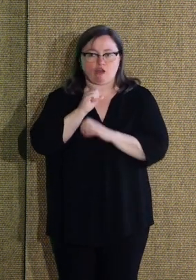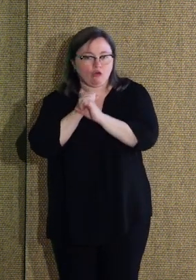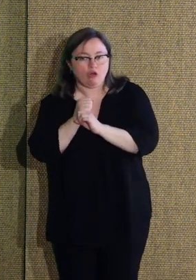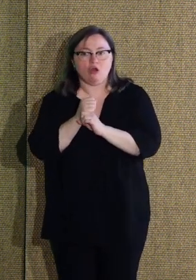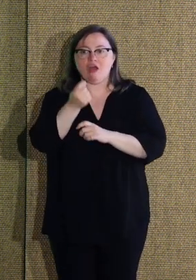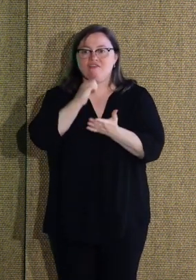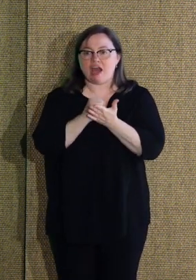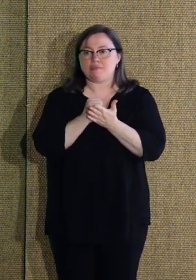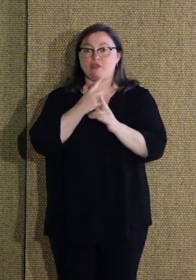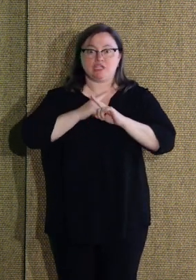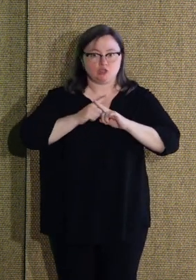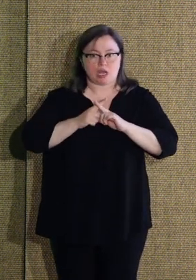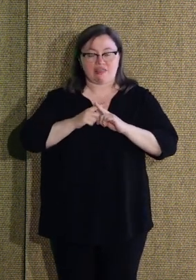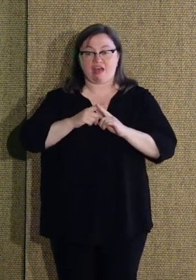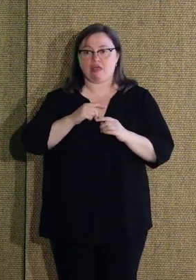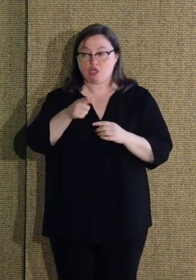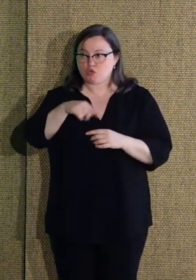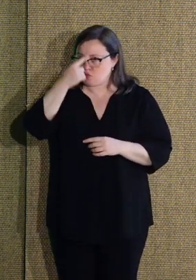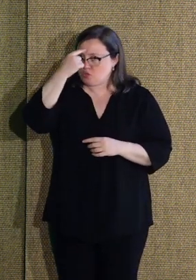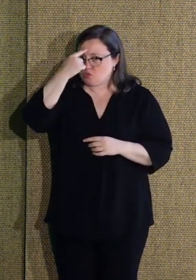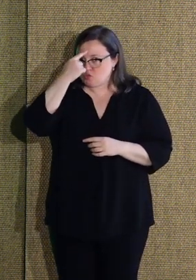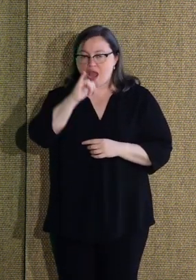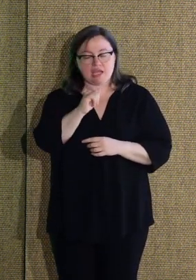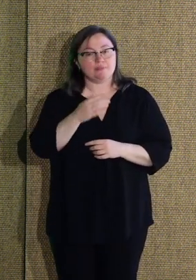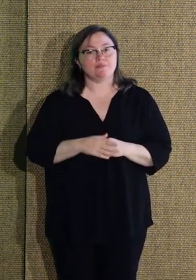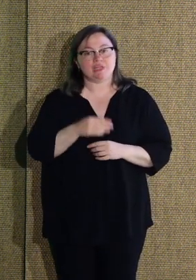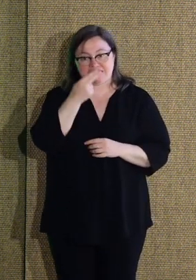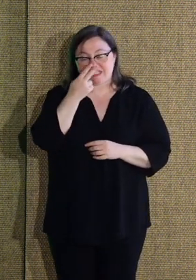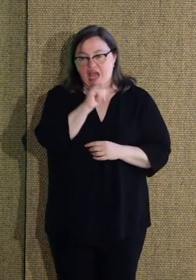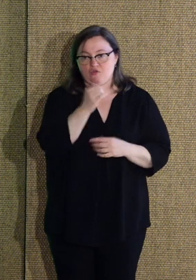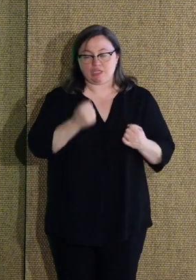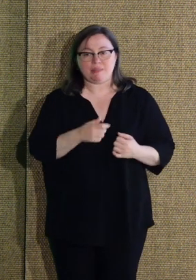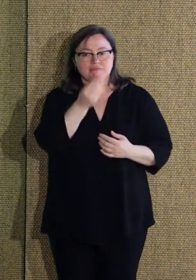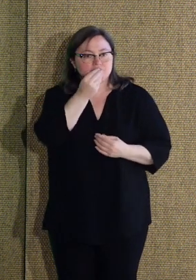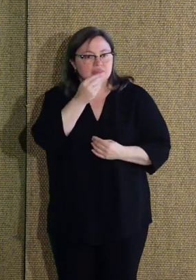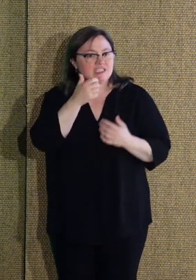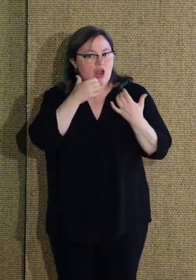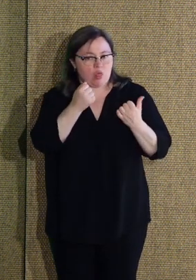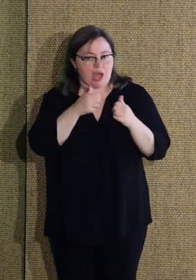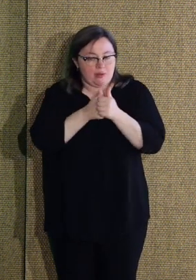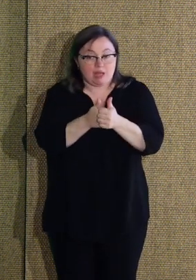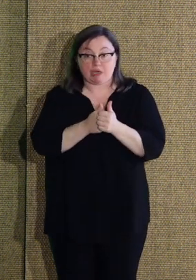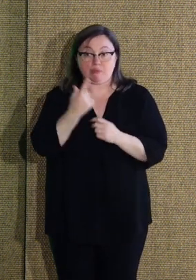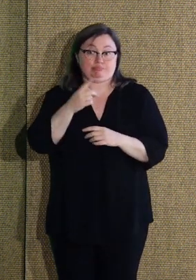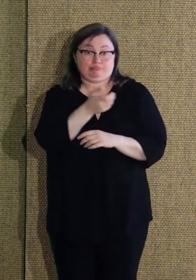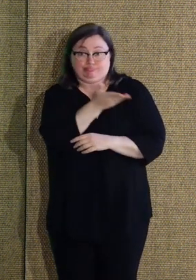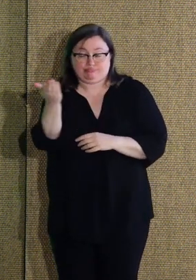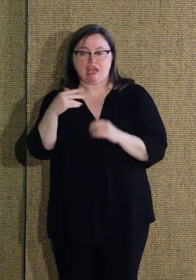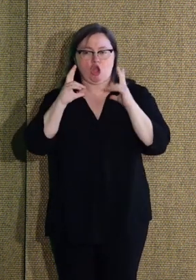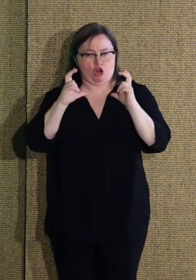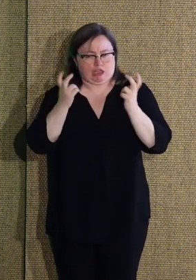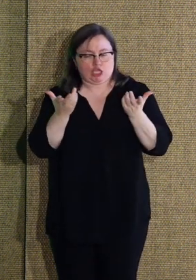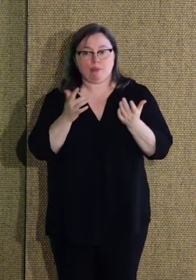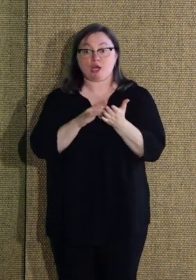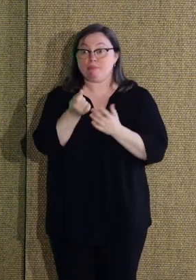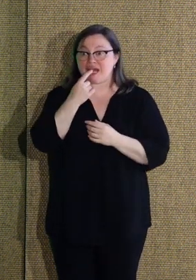sobre fármacos y sexualidad, que a ellos les importa mucho, sobre alimentación saludable, porque muchos de ellos están muy gorditos, pero sobre todo